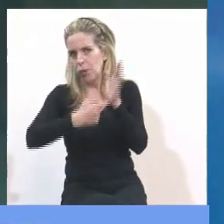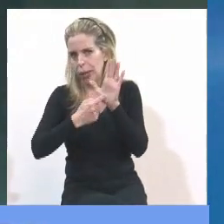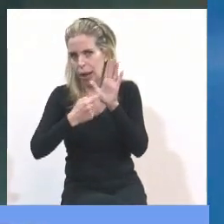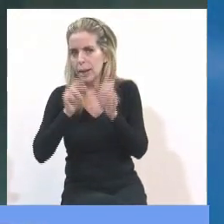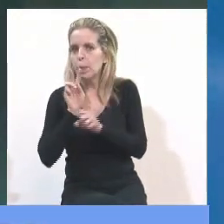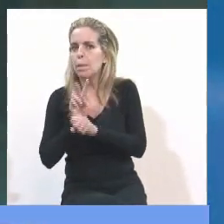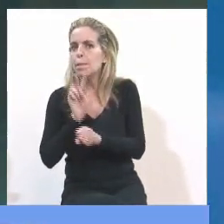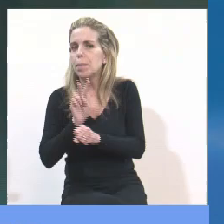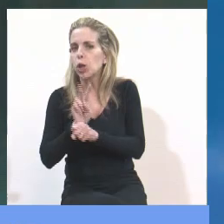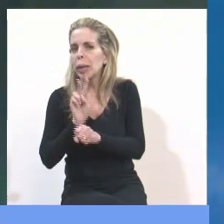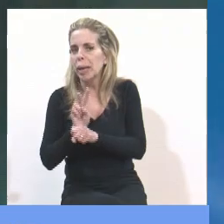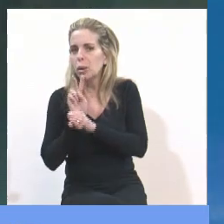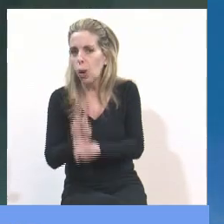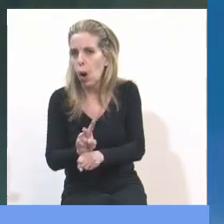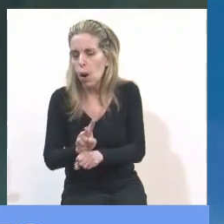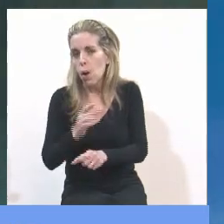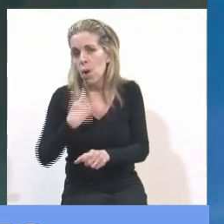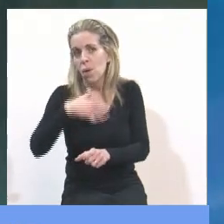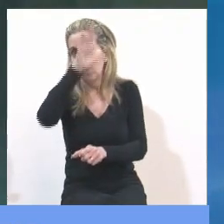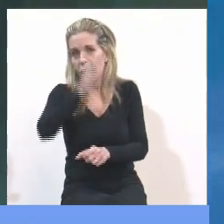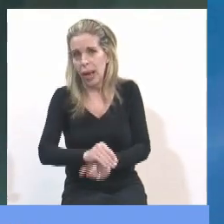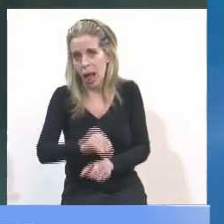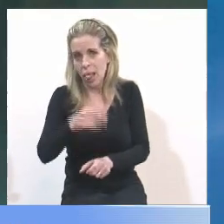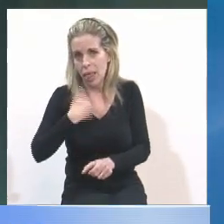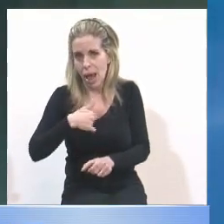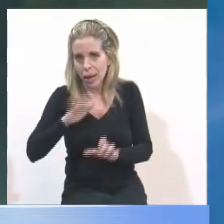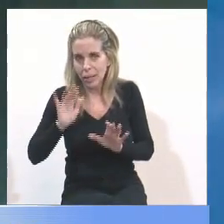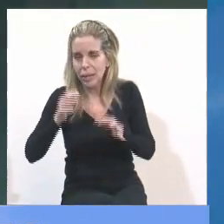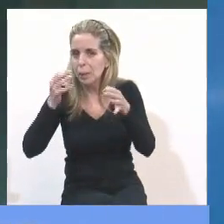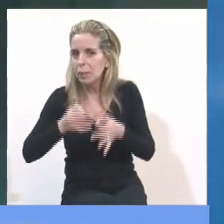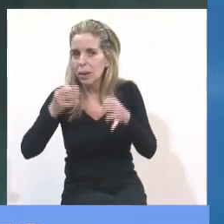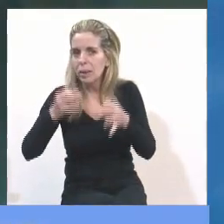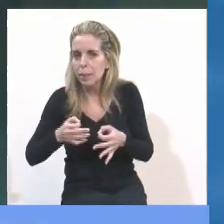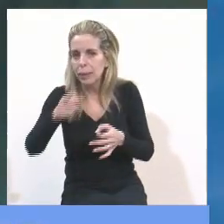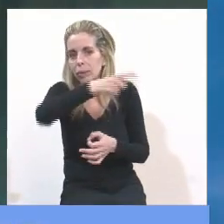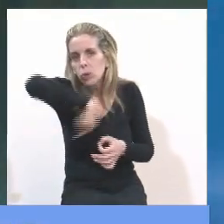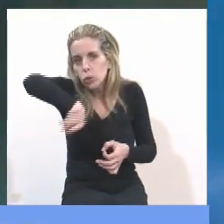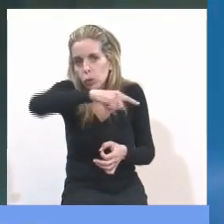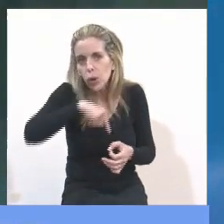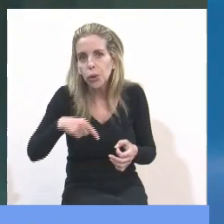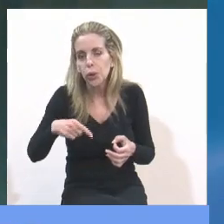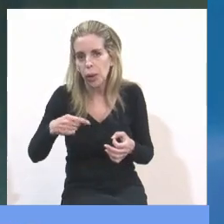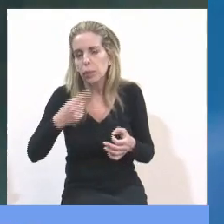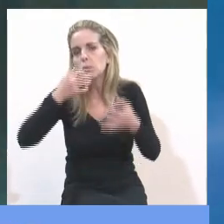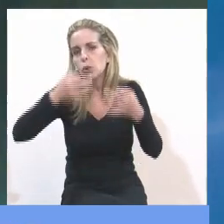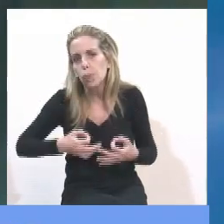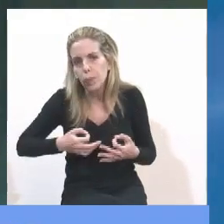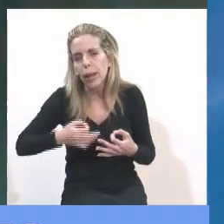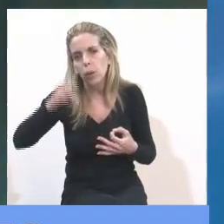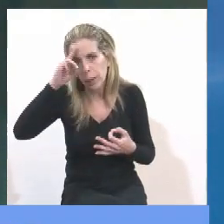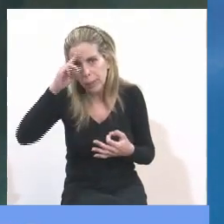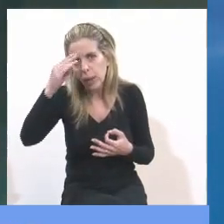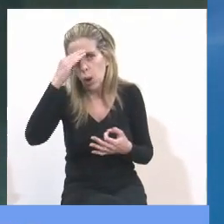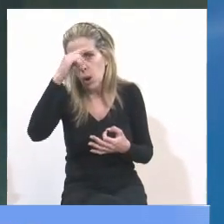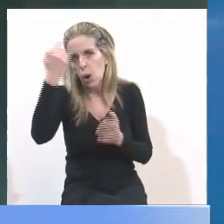el sistema federal de la República Argentina y sobre todo estamos haciendo cumplir la Constitución